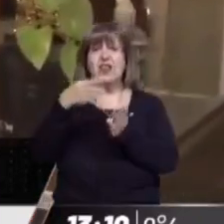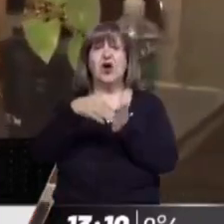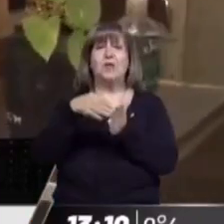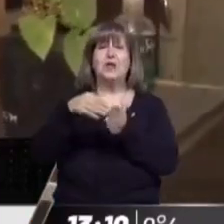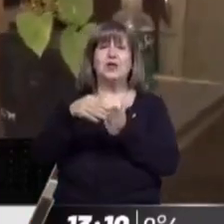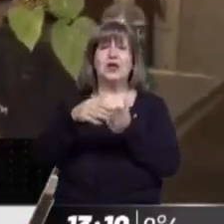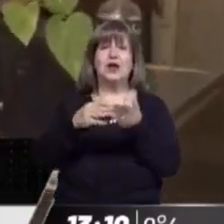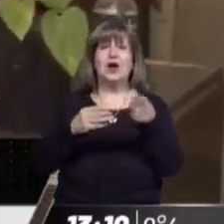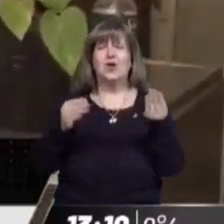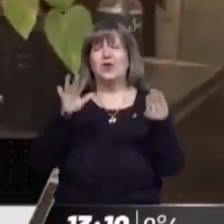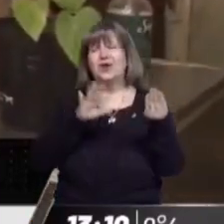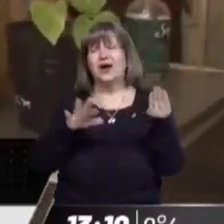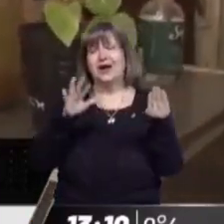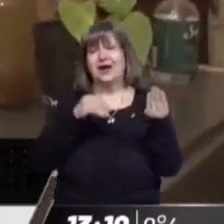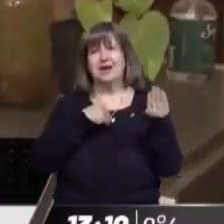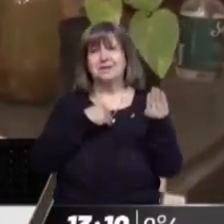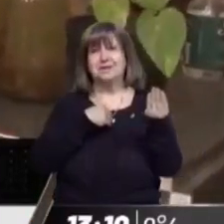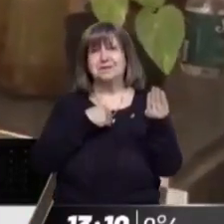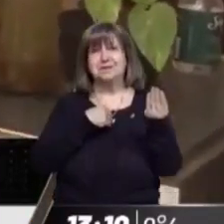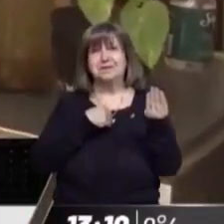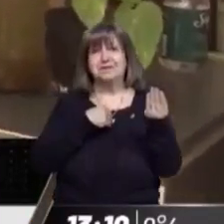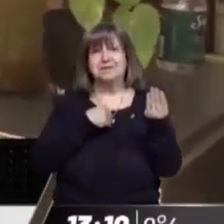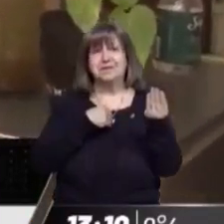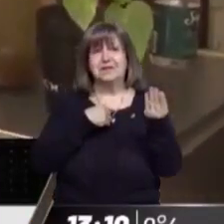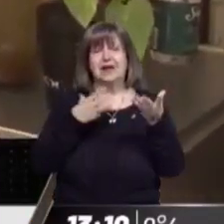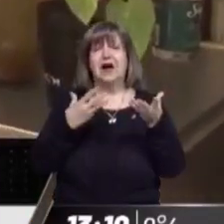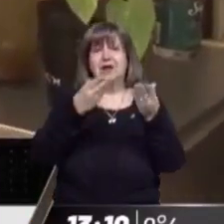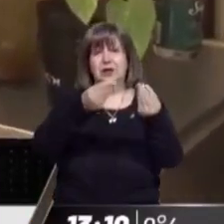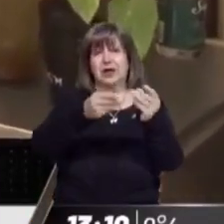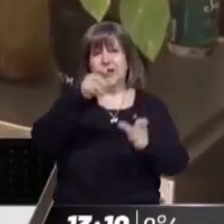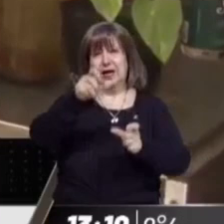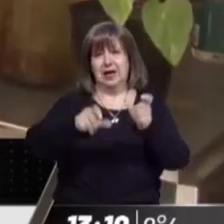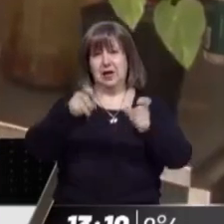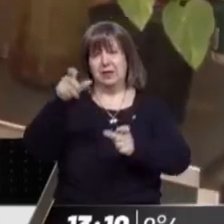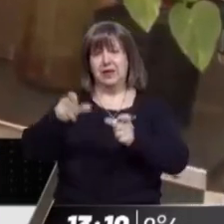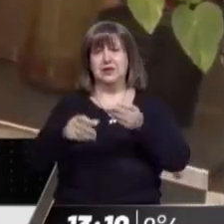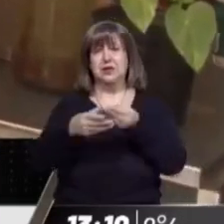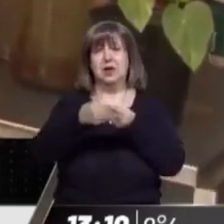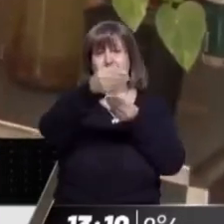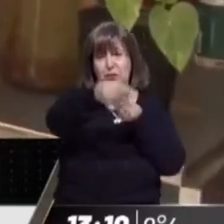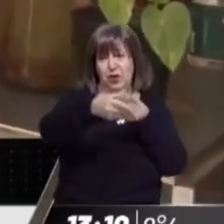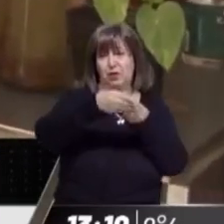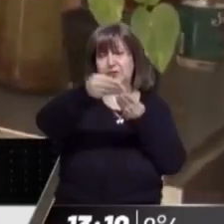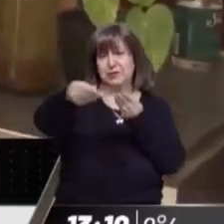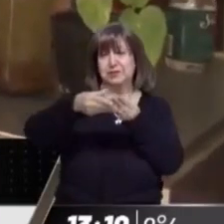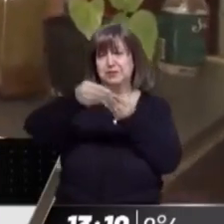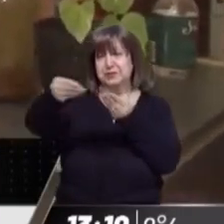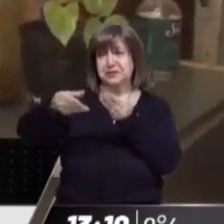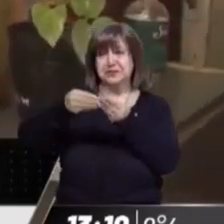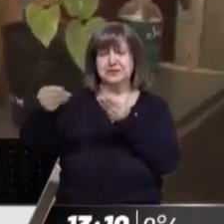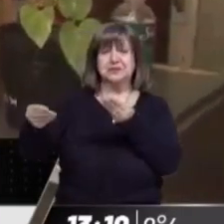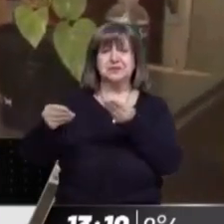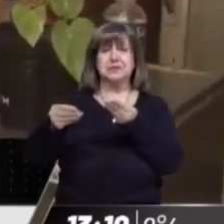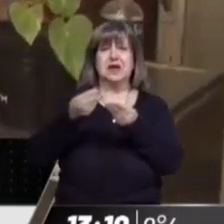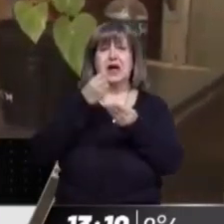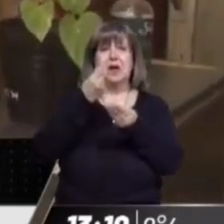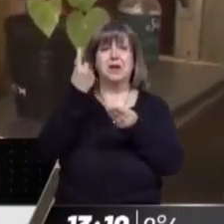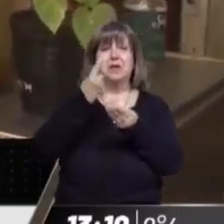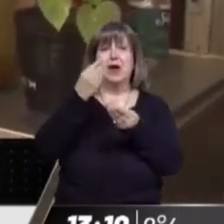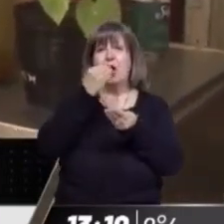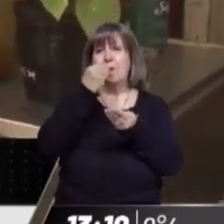¿Qué haría? Tantas ¿Qué haría? Cosas. Ayudaría al más necesitado. Repartiría en los merenderos, por